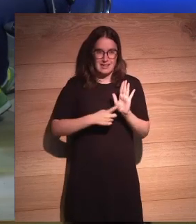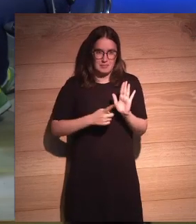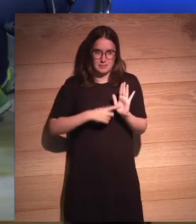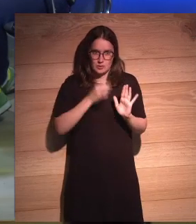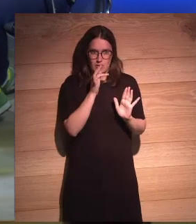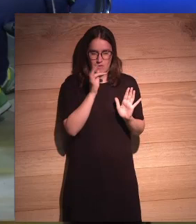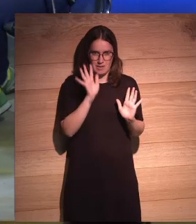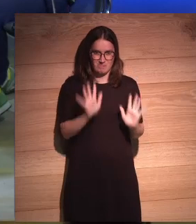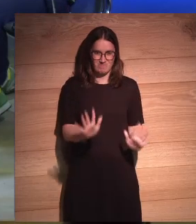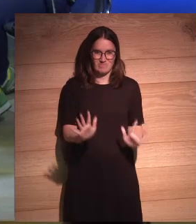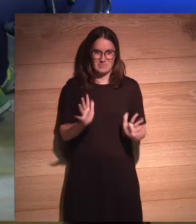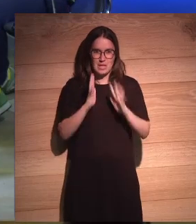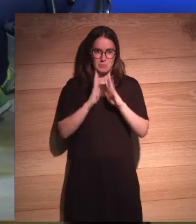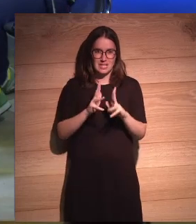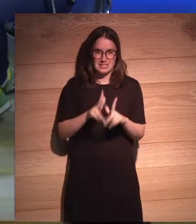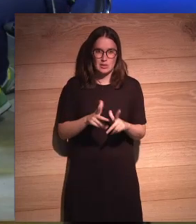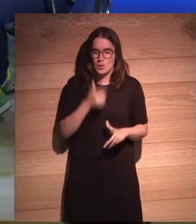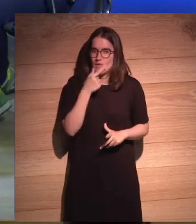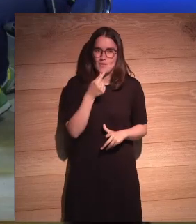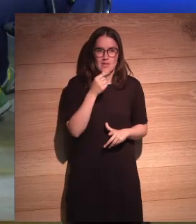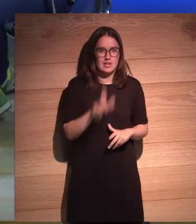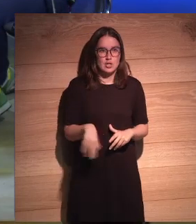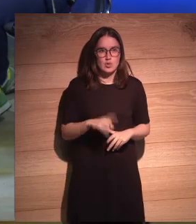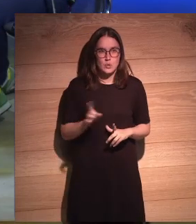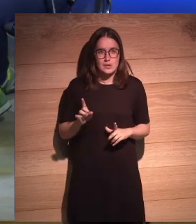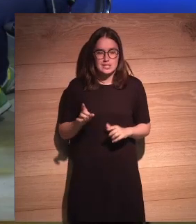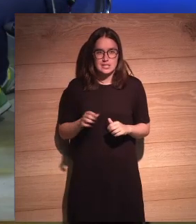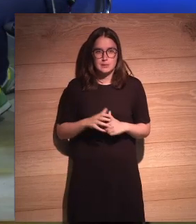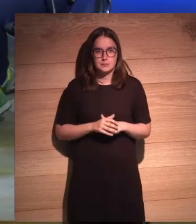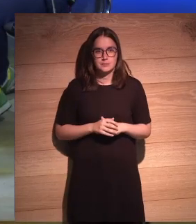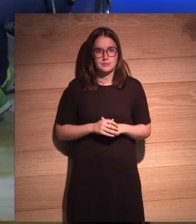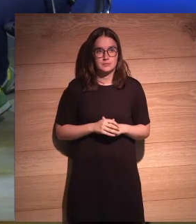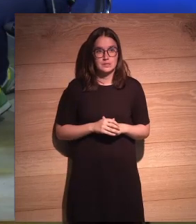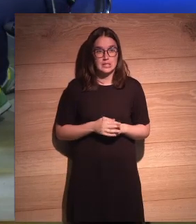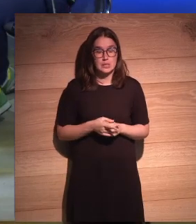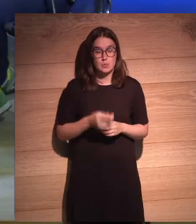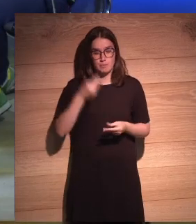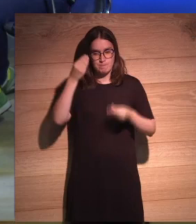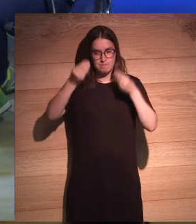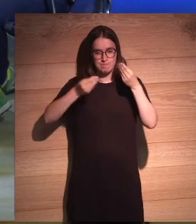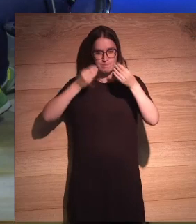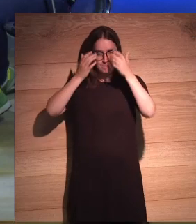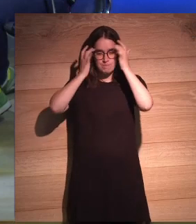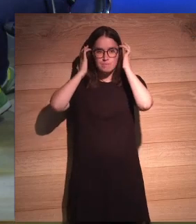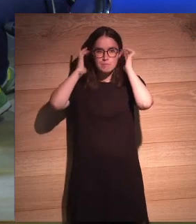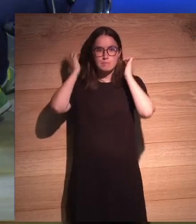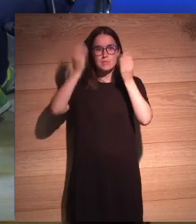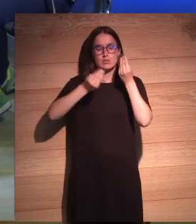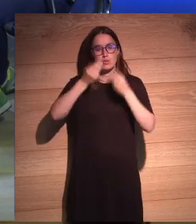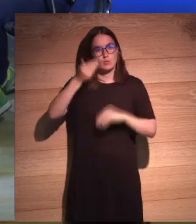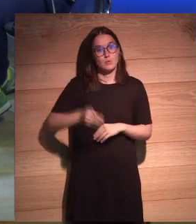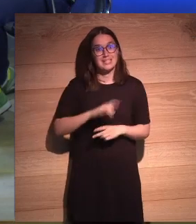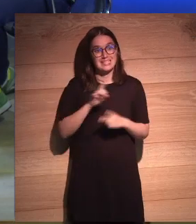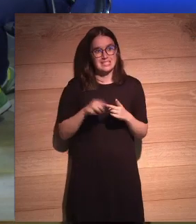empezar y de orden administrativo. No es tan sencillo. Y esta es una consideración que me parece que es fundamental.